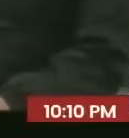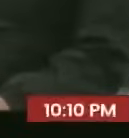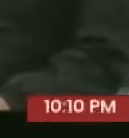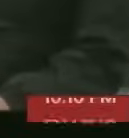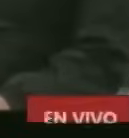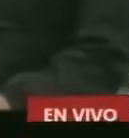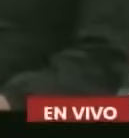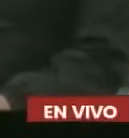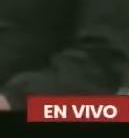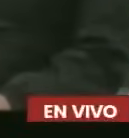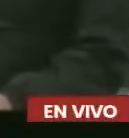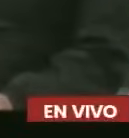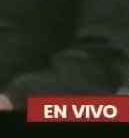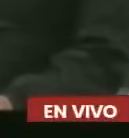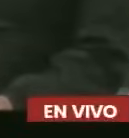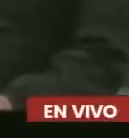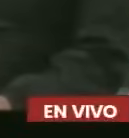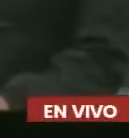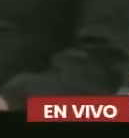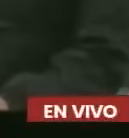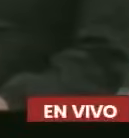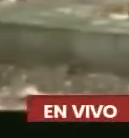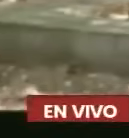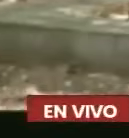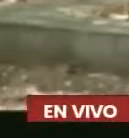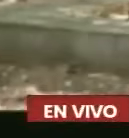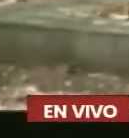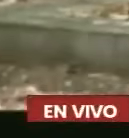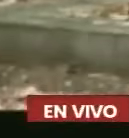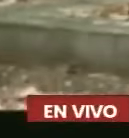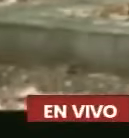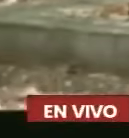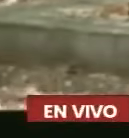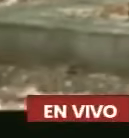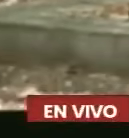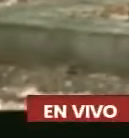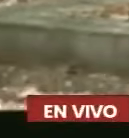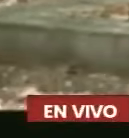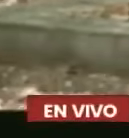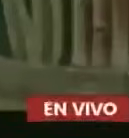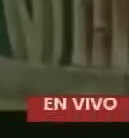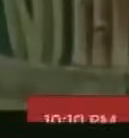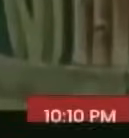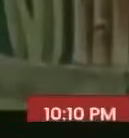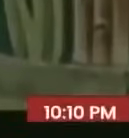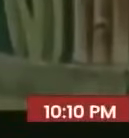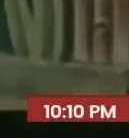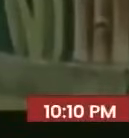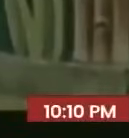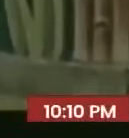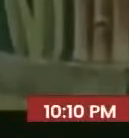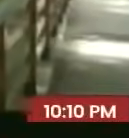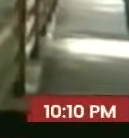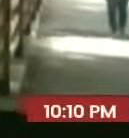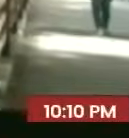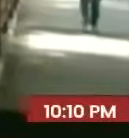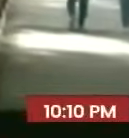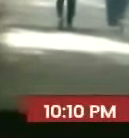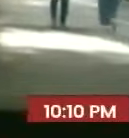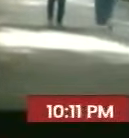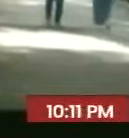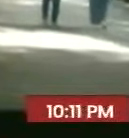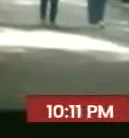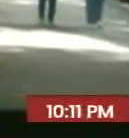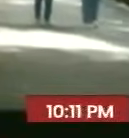compartan todas las experiencias que podemos compartir o que podemos mostrar en el Zoológico de las Delicias, y los esperamos a todos.